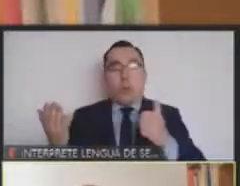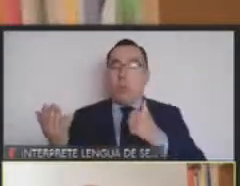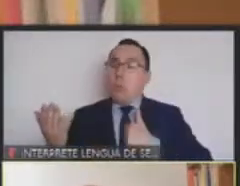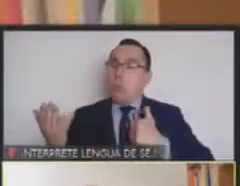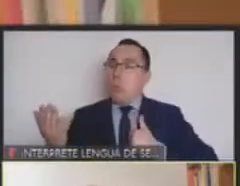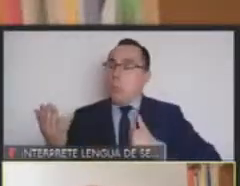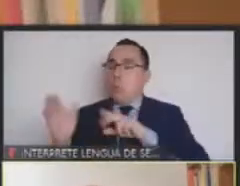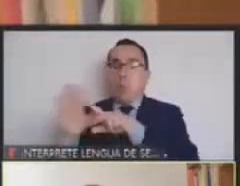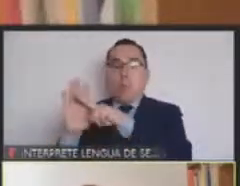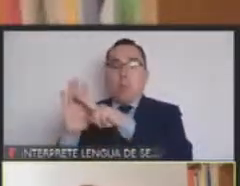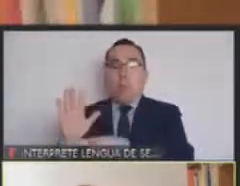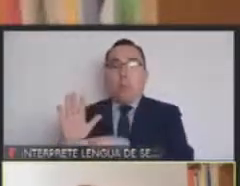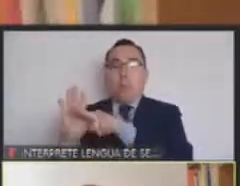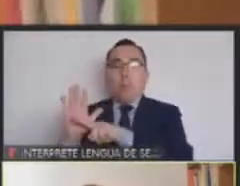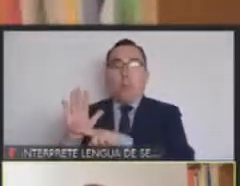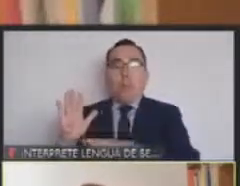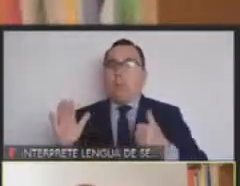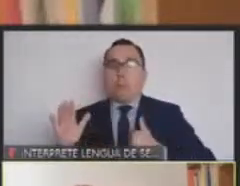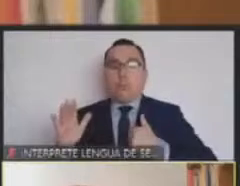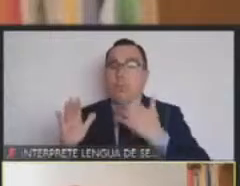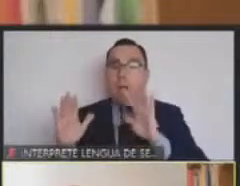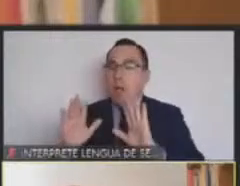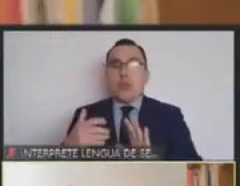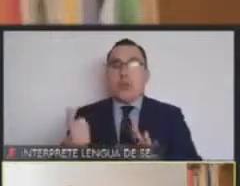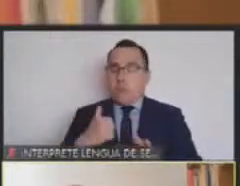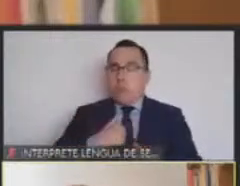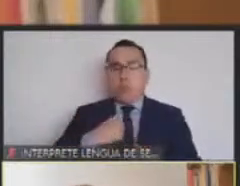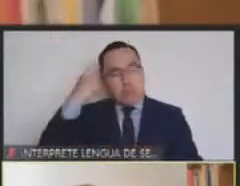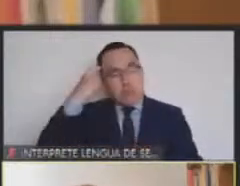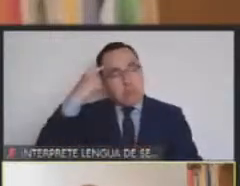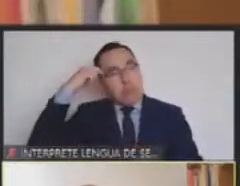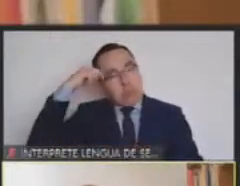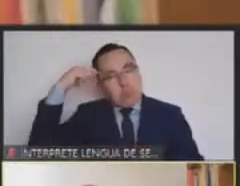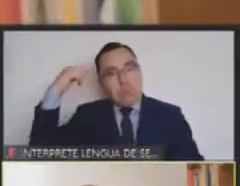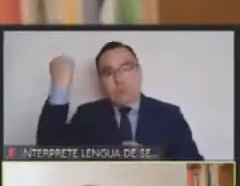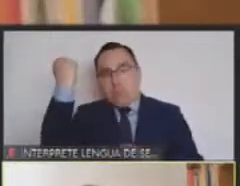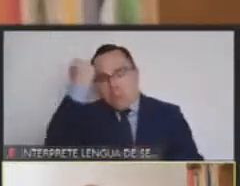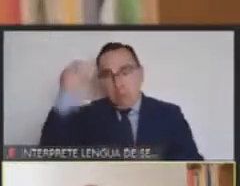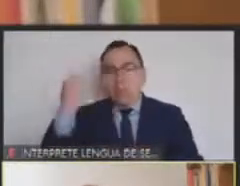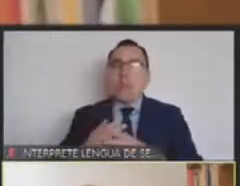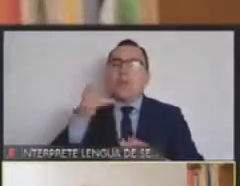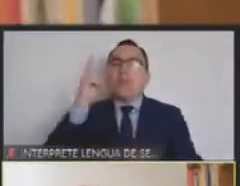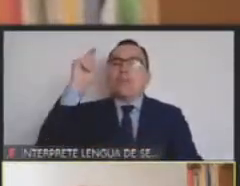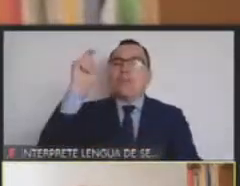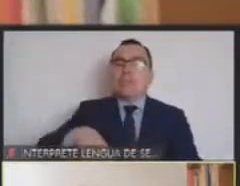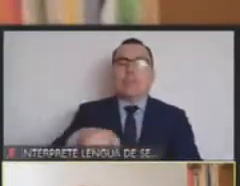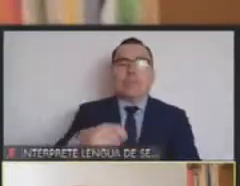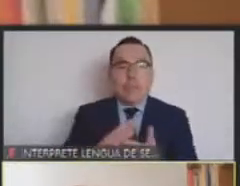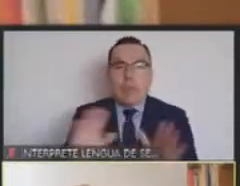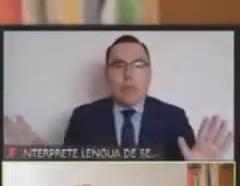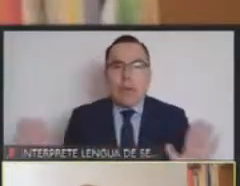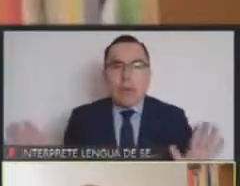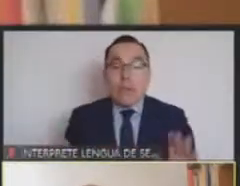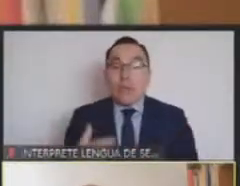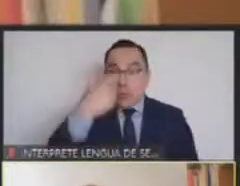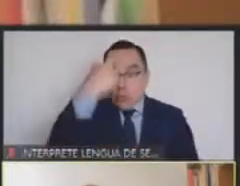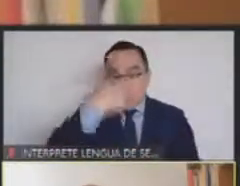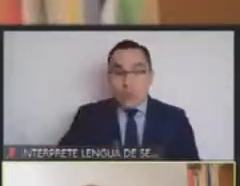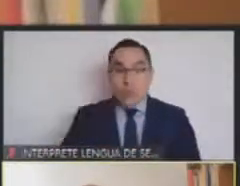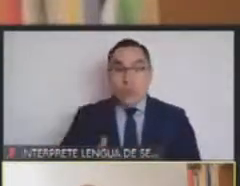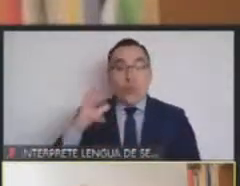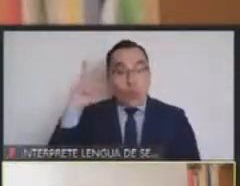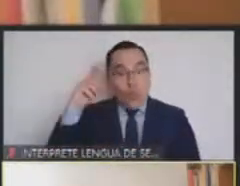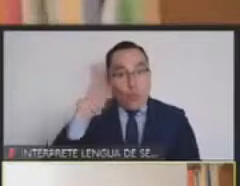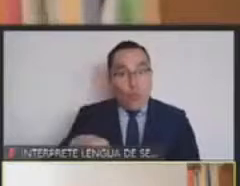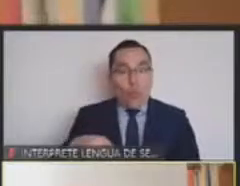y subsumirla dentro del caso concreto. La concepción del juez como encargado entonces de una